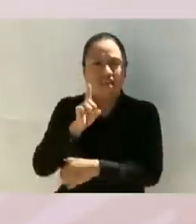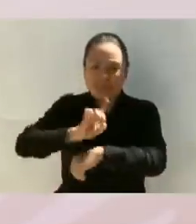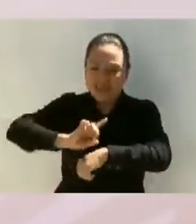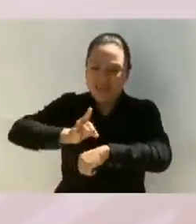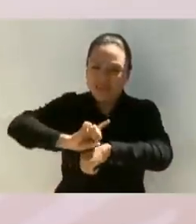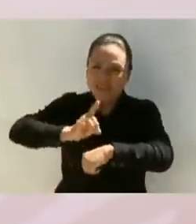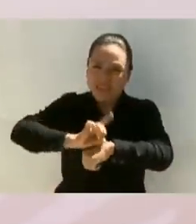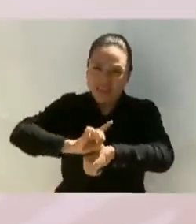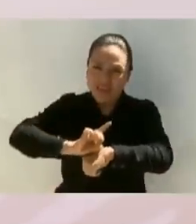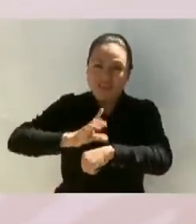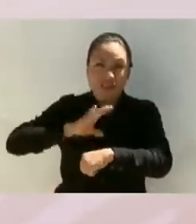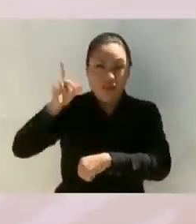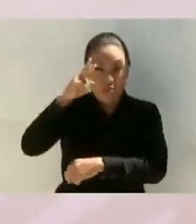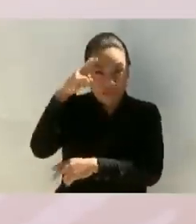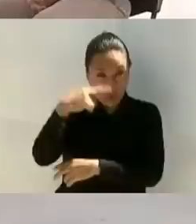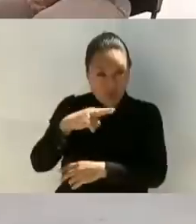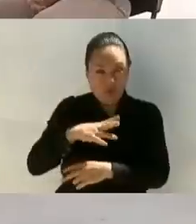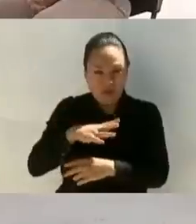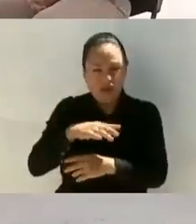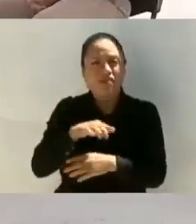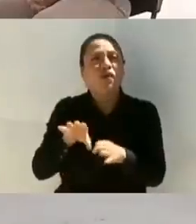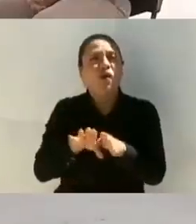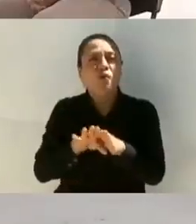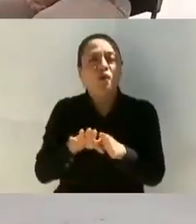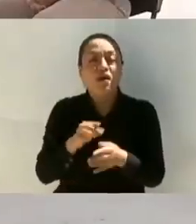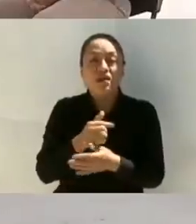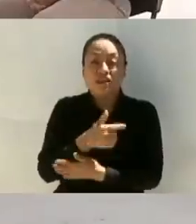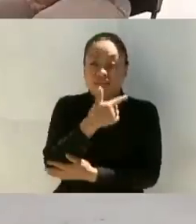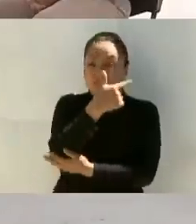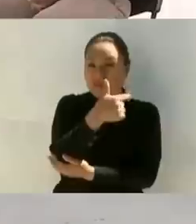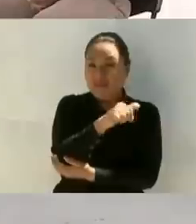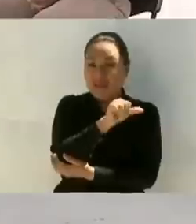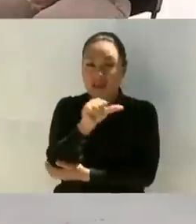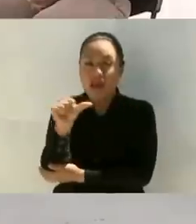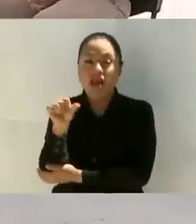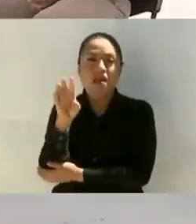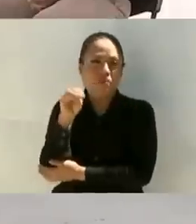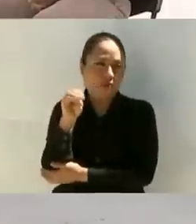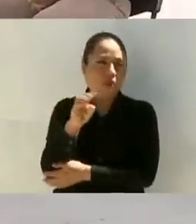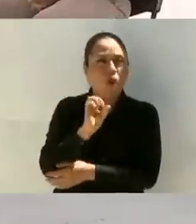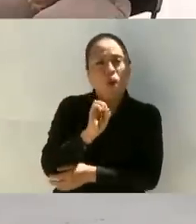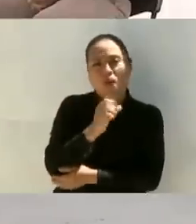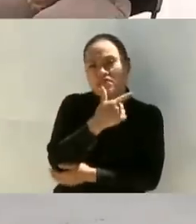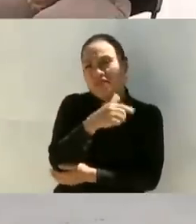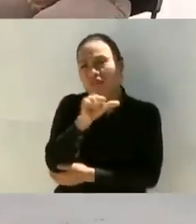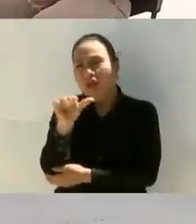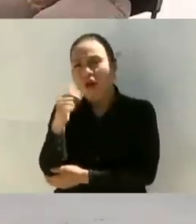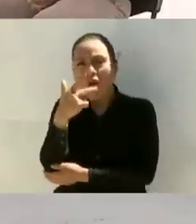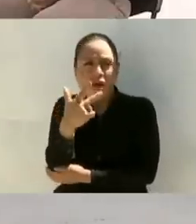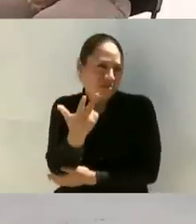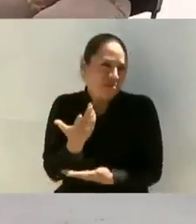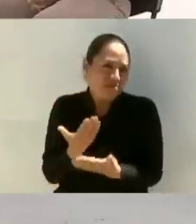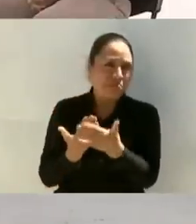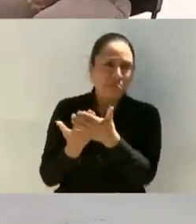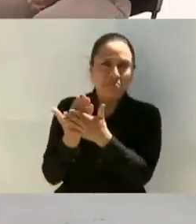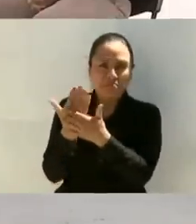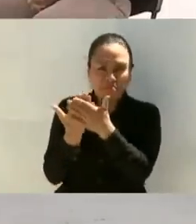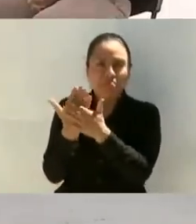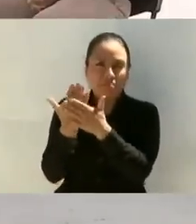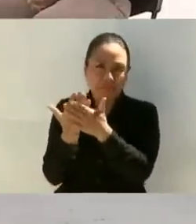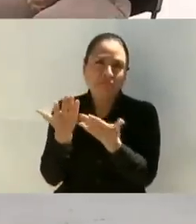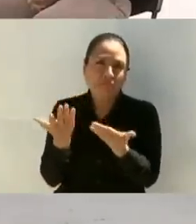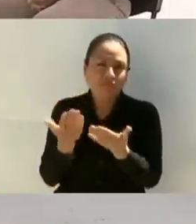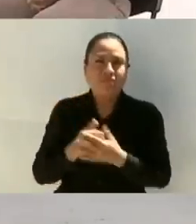días en Palacio Nacional de 7 a 9 o de 7 a 8 de la mañana